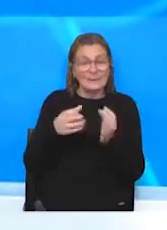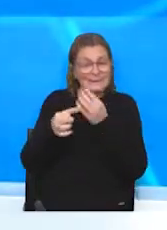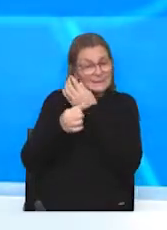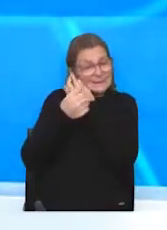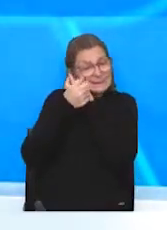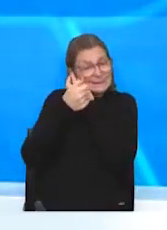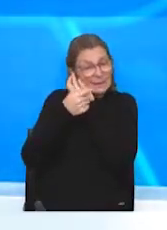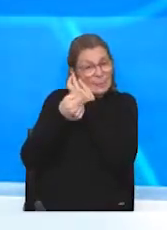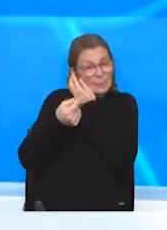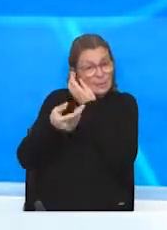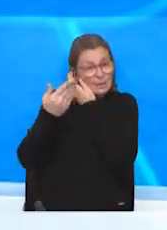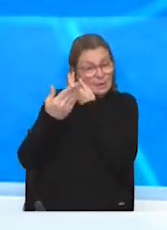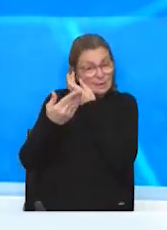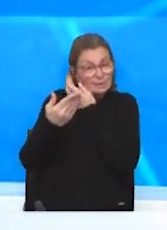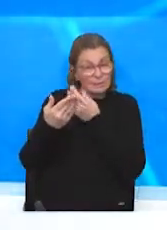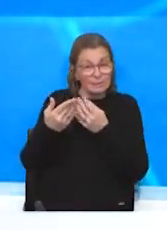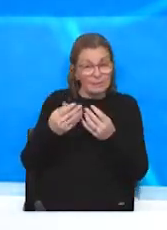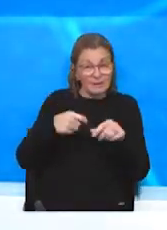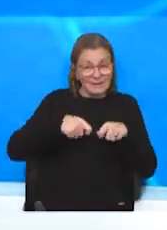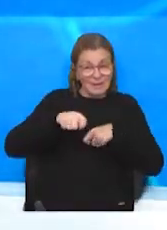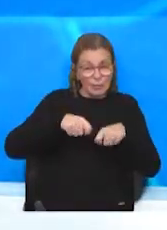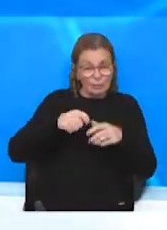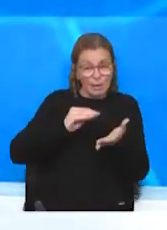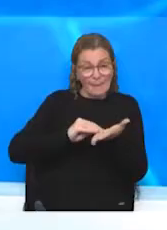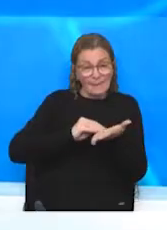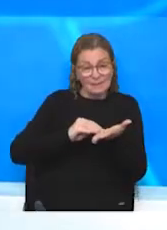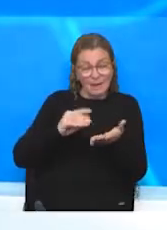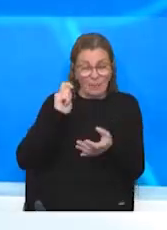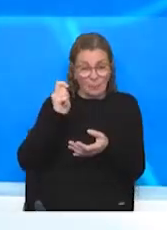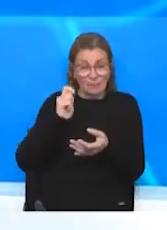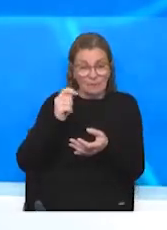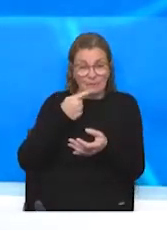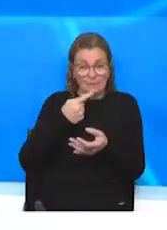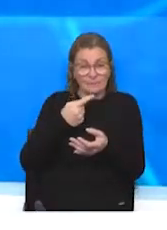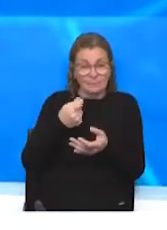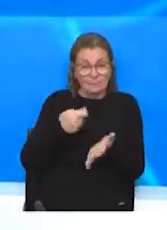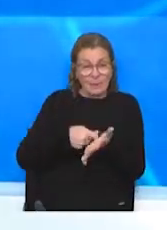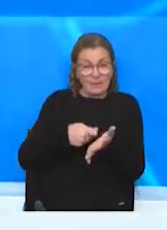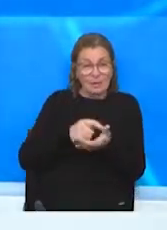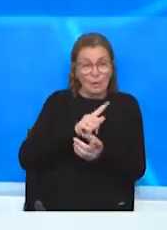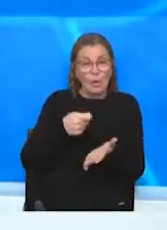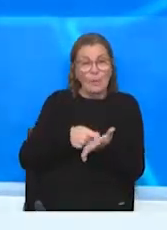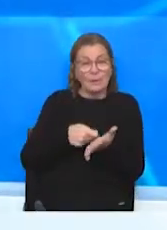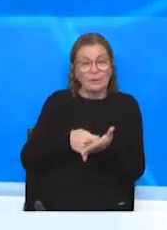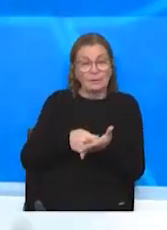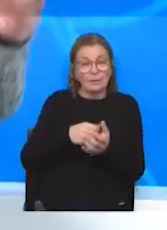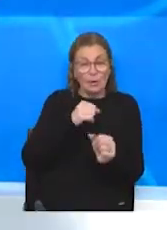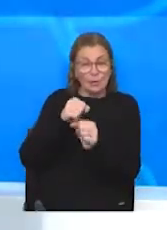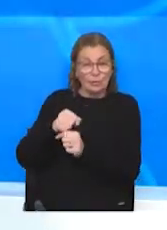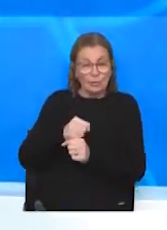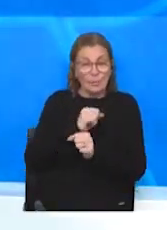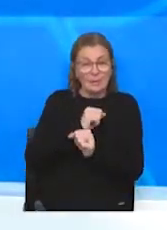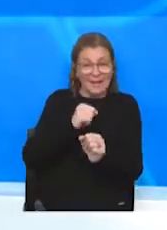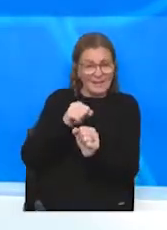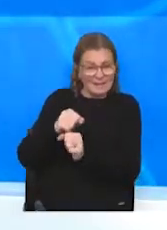la compraban Porque eran muy caras claro un esquema en un formato de negocio de administrar los fondos públicos y sí lo que no te da plata no lo compras y ahí quedaban las hoas populares Sin poder hacer